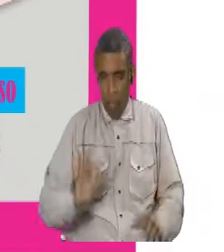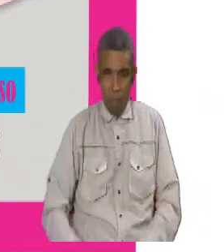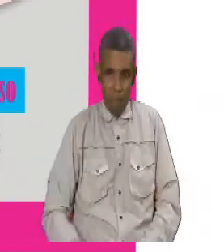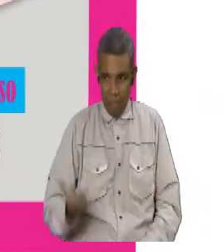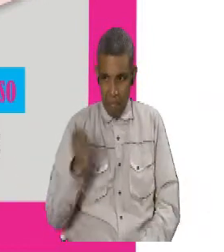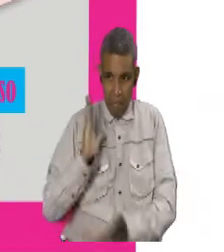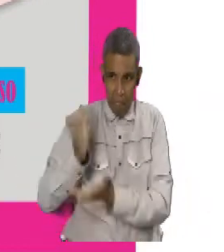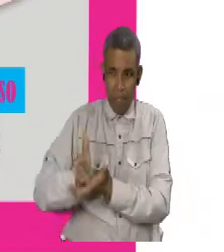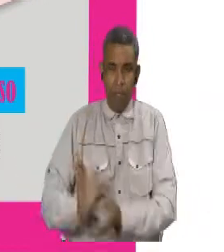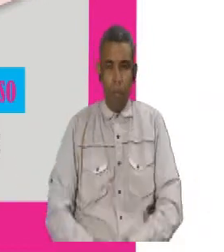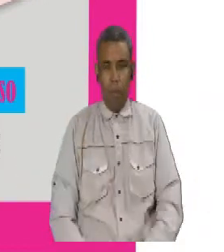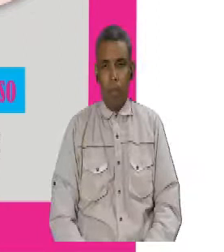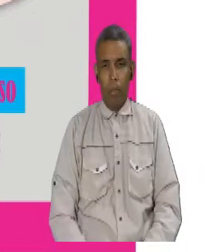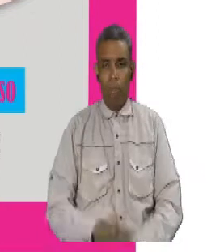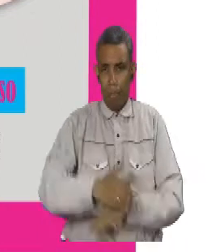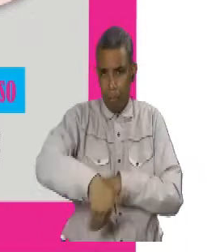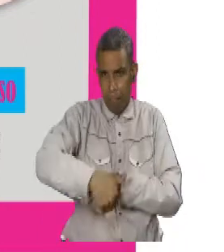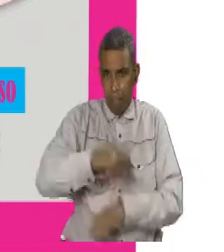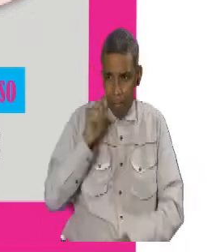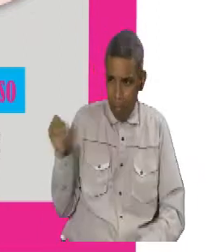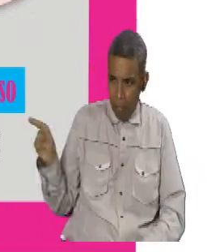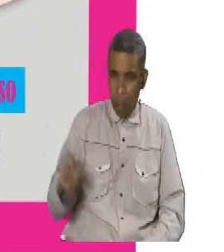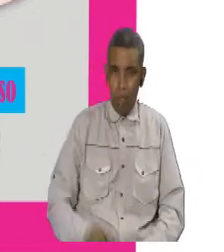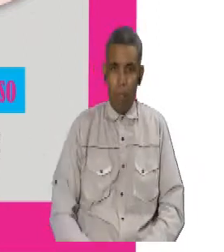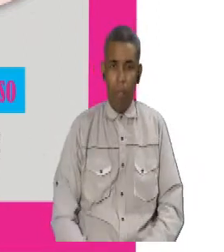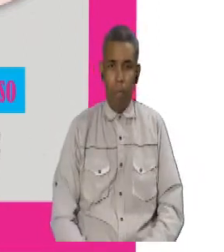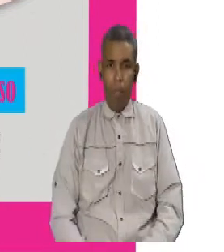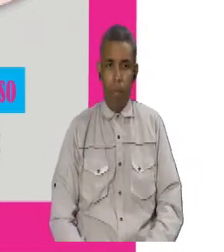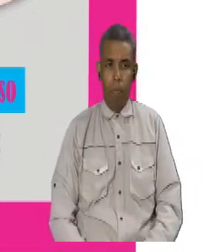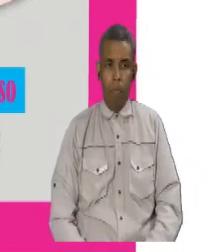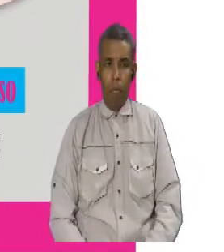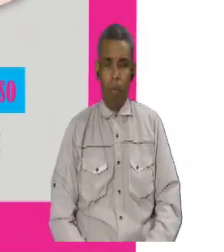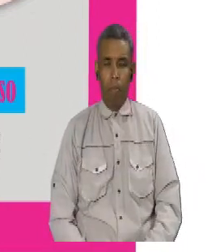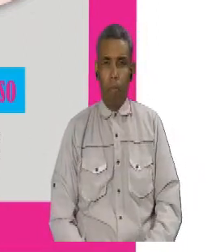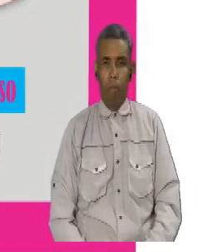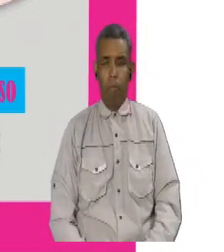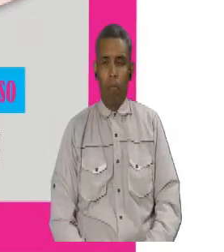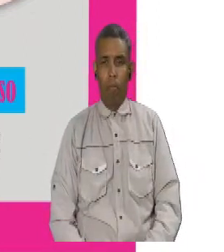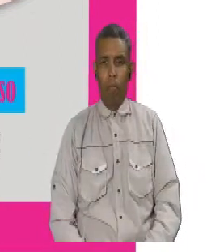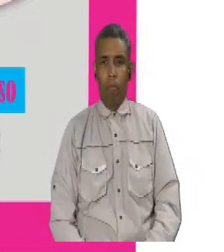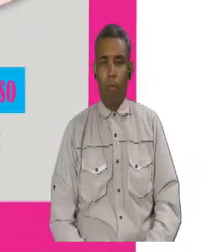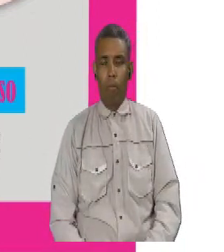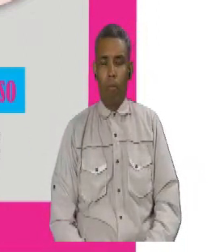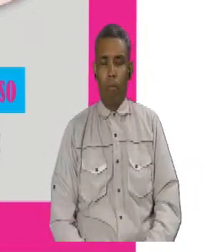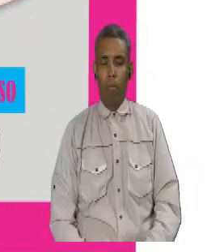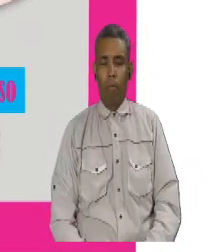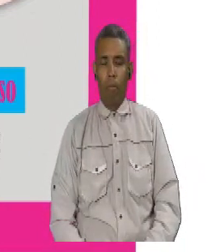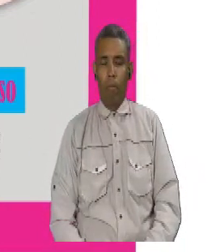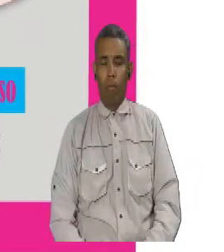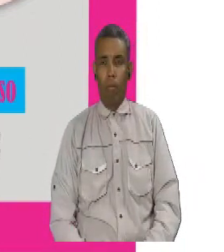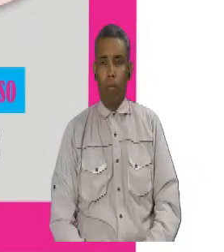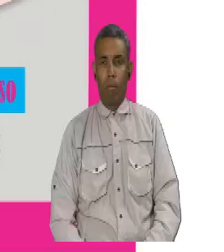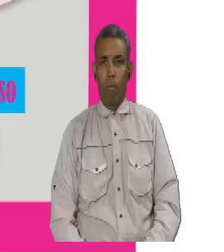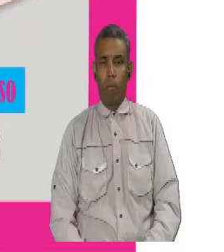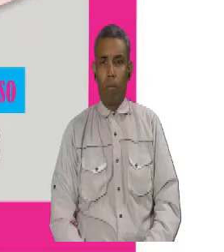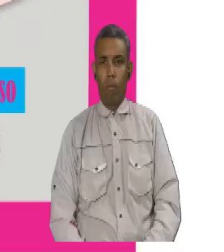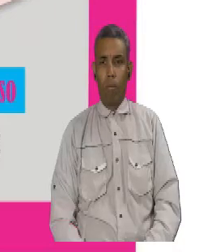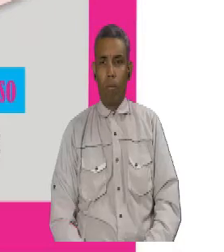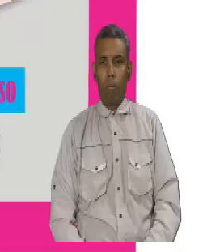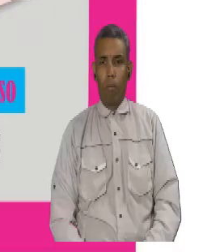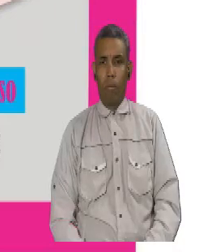facial. Ahí está la dirección en pantalla, calle 61-1936, o pueden solicitar cita de manera rápida al